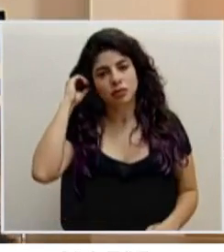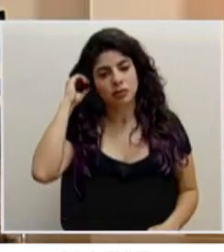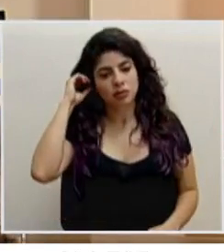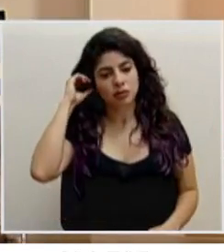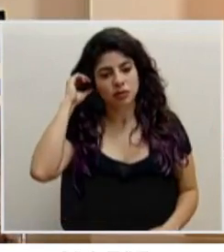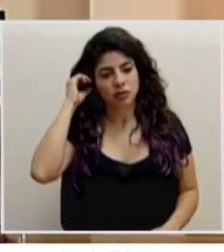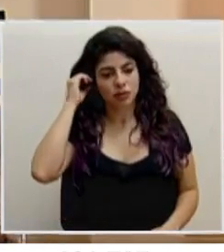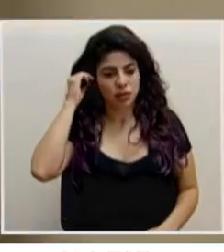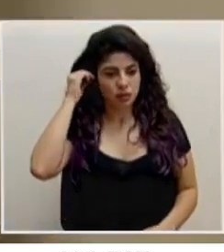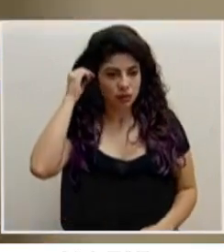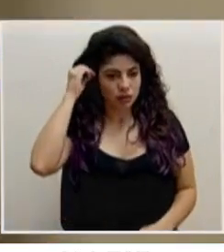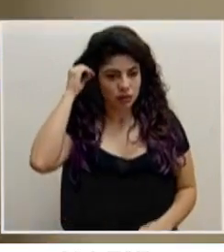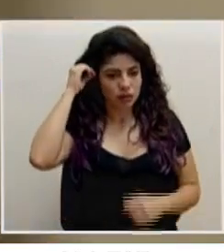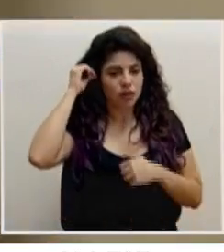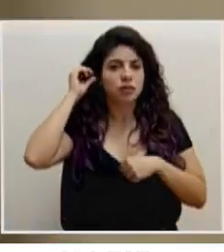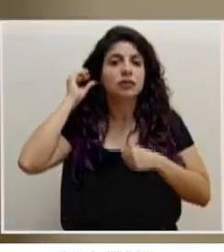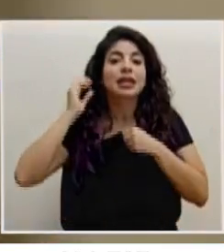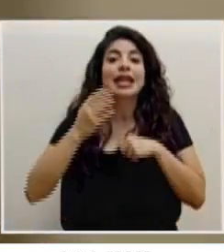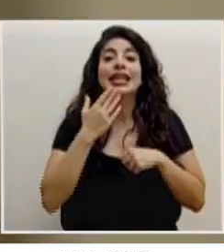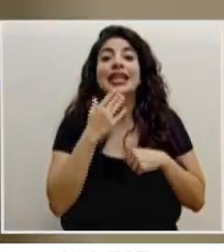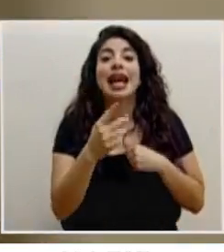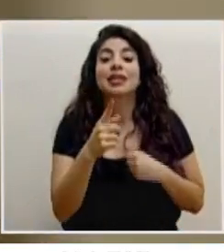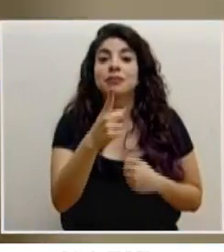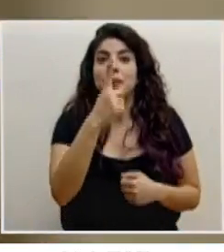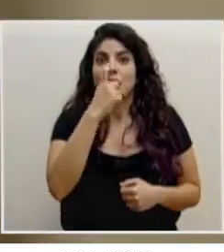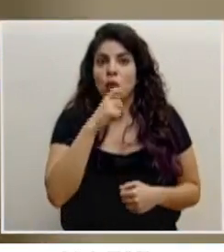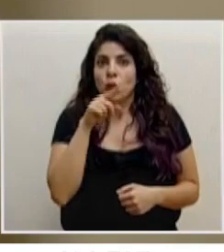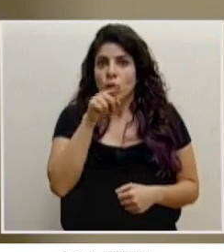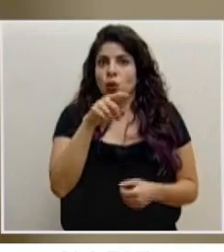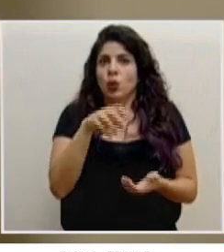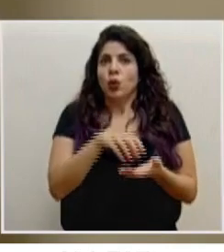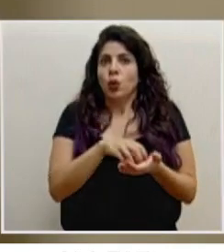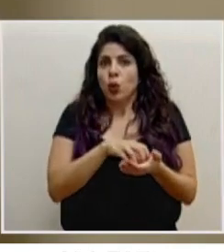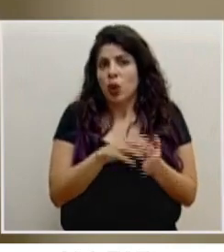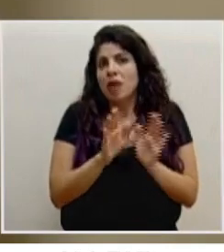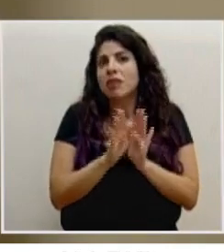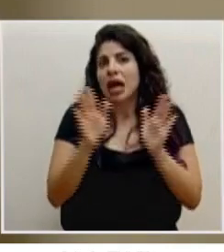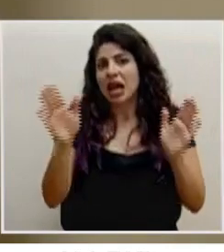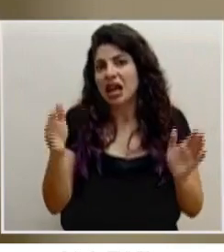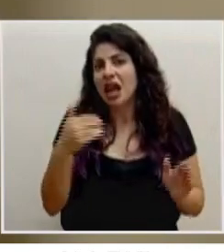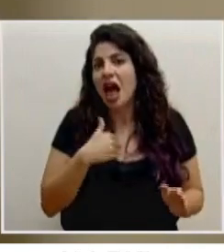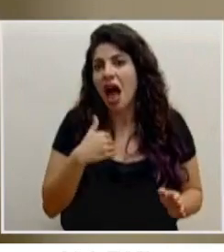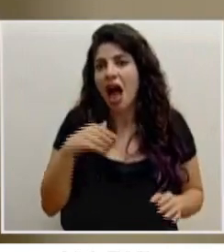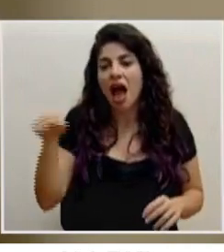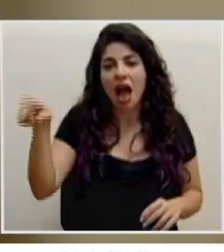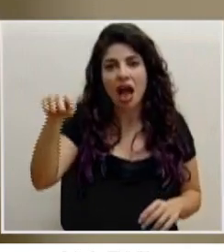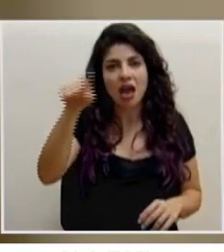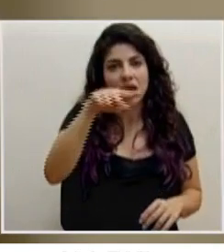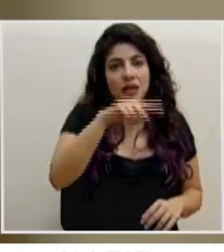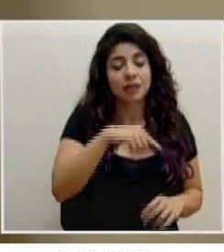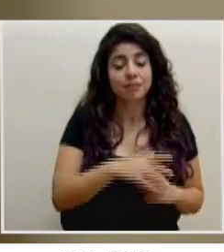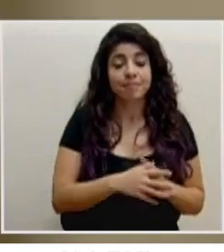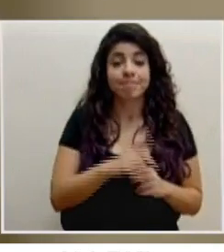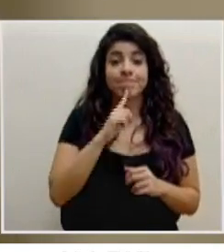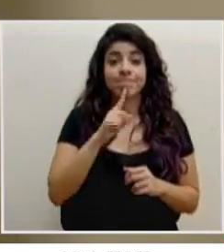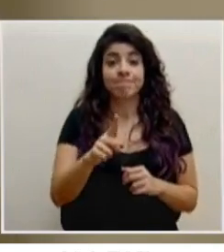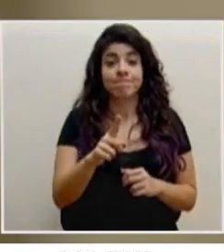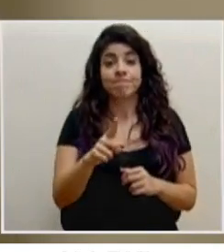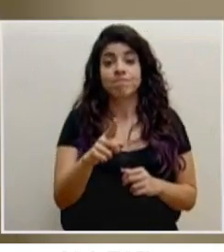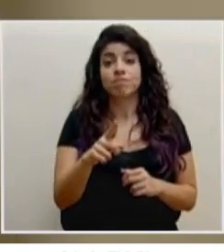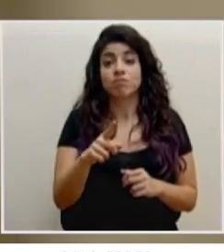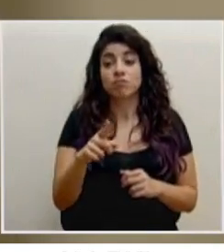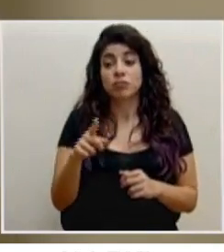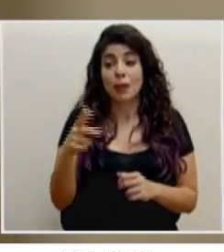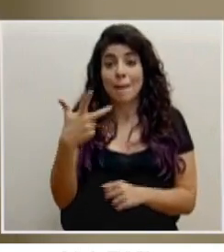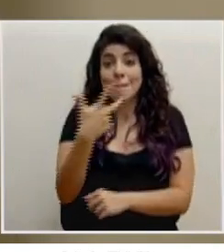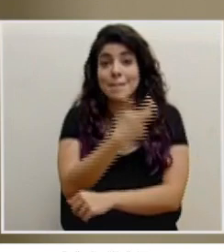Muchas gracias igualmente por la pregunta. Creo que es una duda que a nivel general se tiene. Realmente la dotación